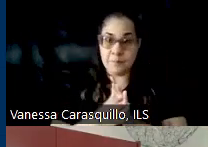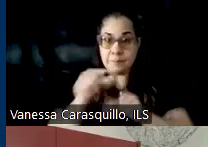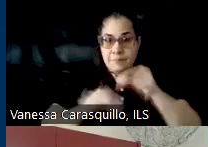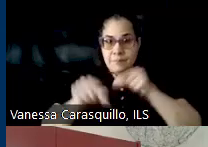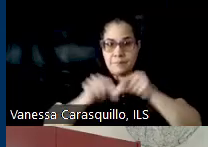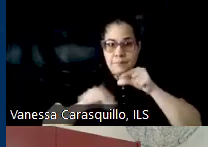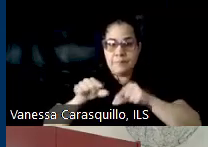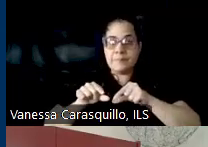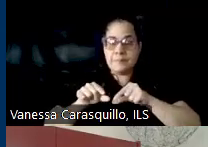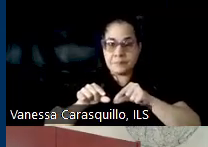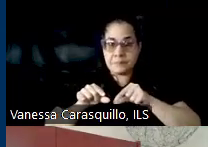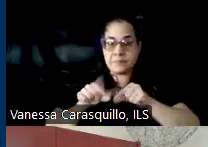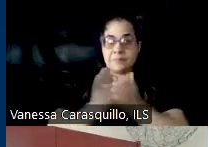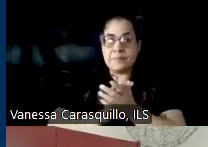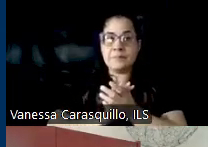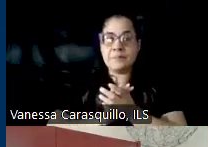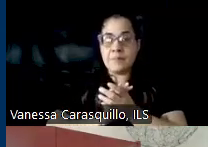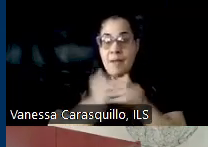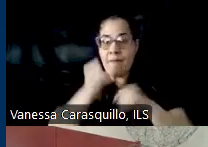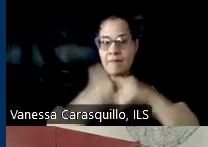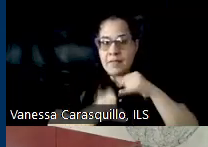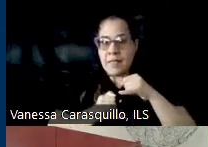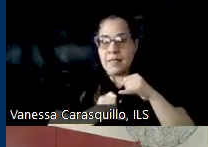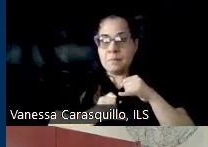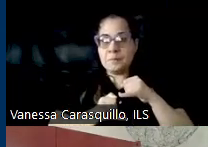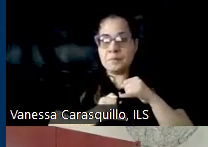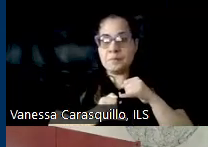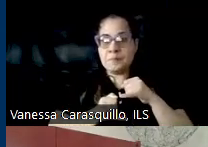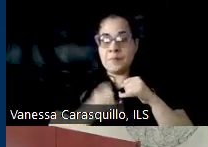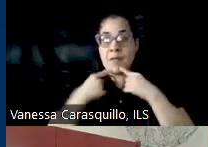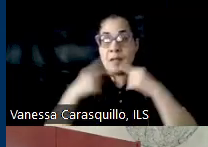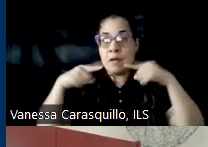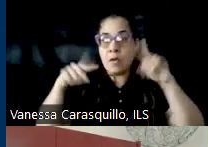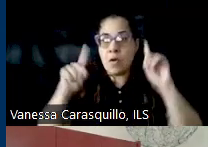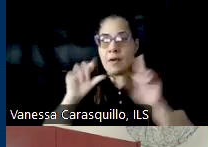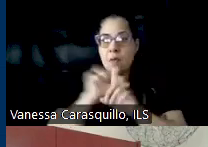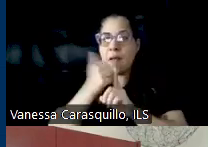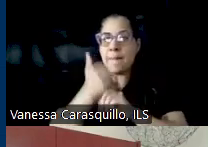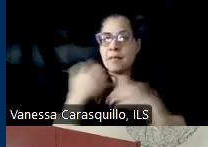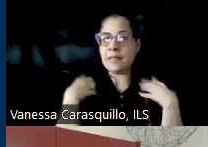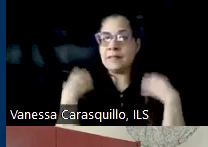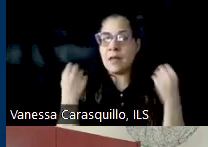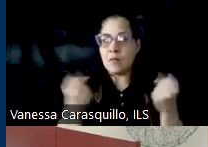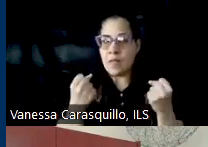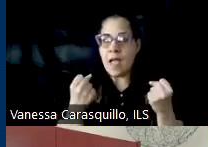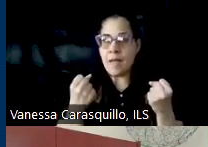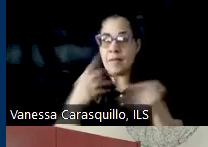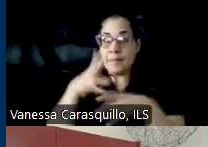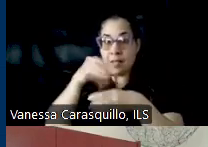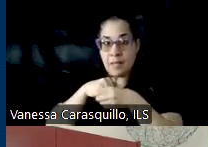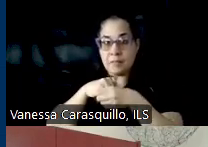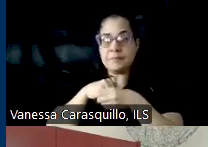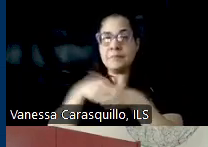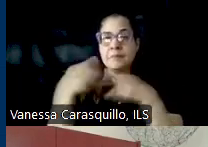capacidades. El fin último, ¿verdad?, de lograr un ambiente saludable mentalmente en el aula de